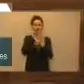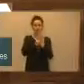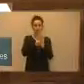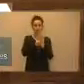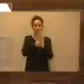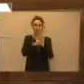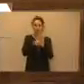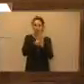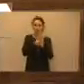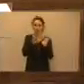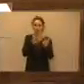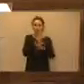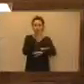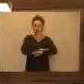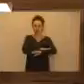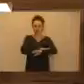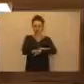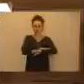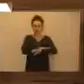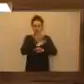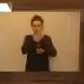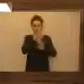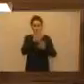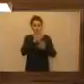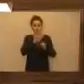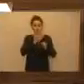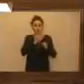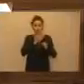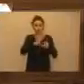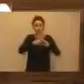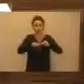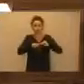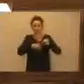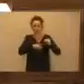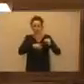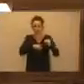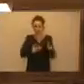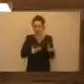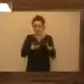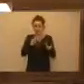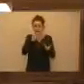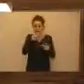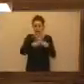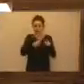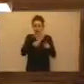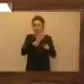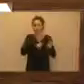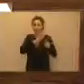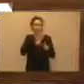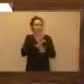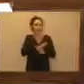volver a traer esa ley de buen gobierno y que endurezca el régimen de incompatibilidades, que si hace eso, nosotros sin problema lo